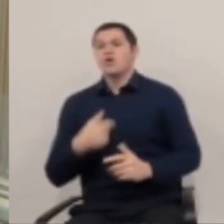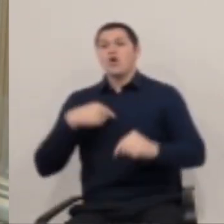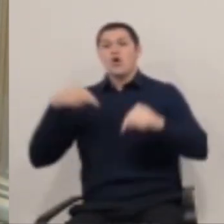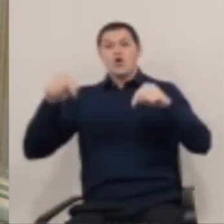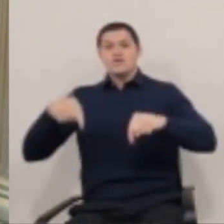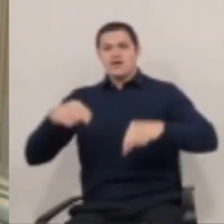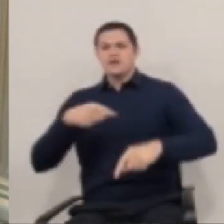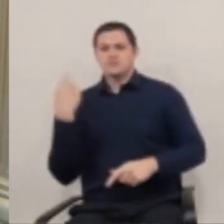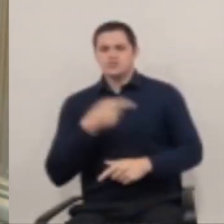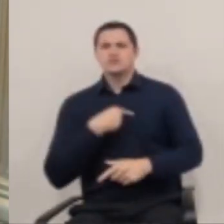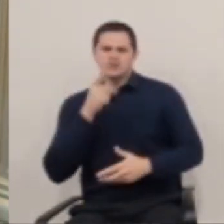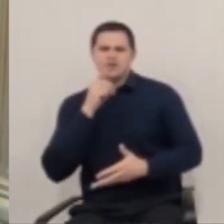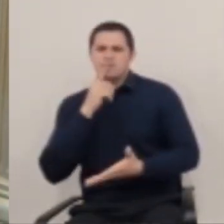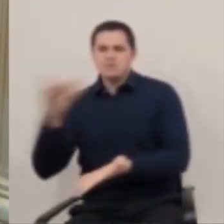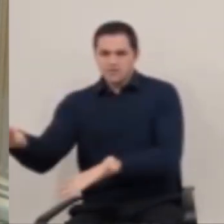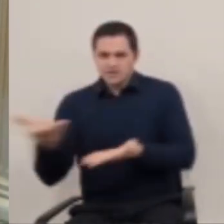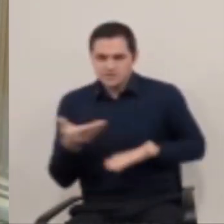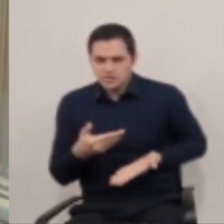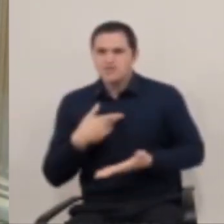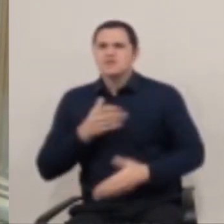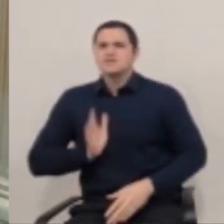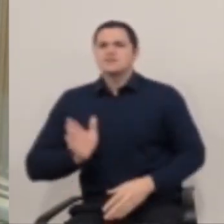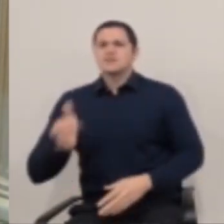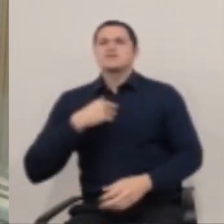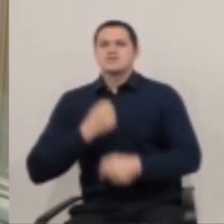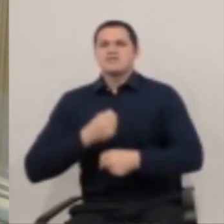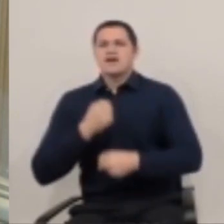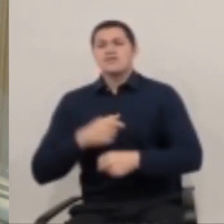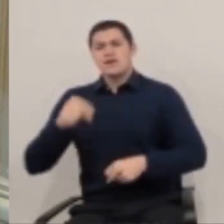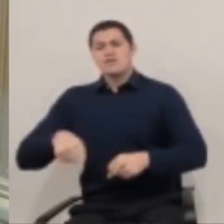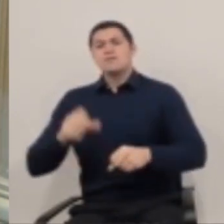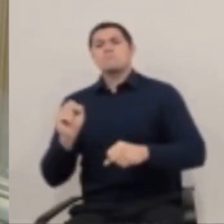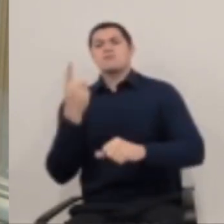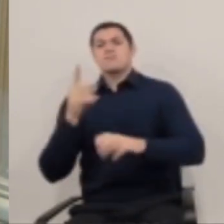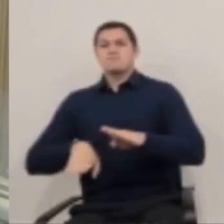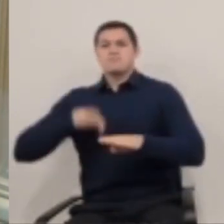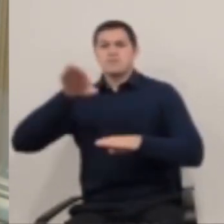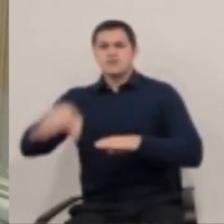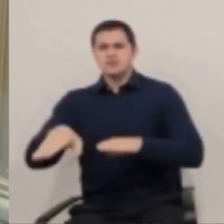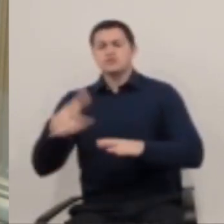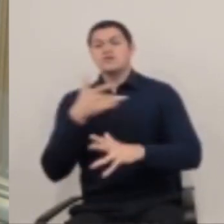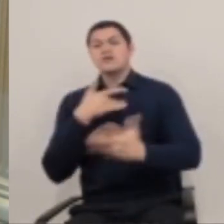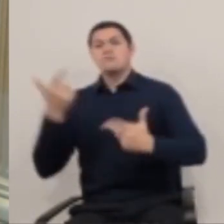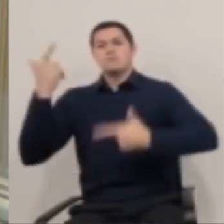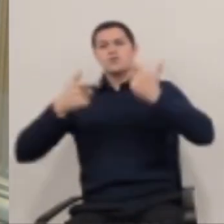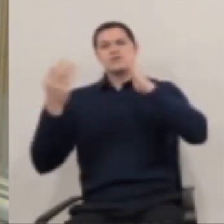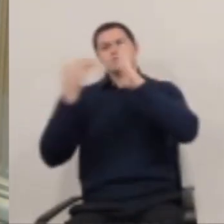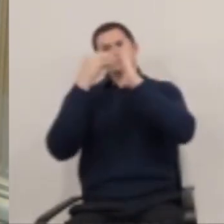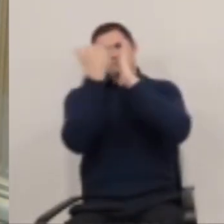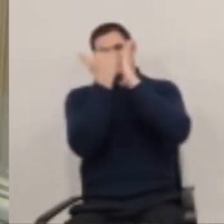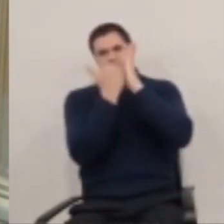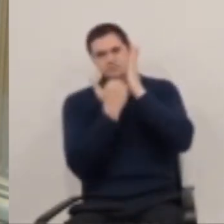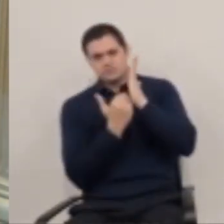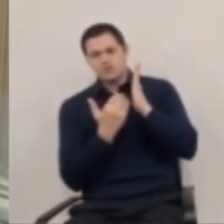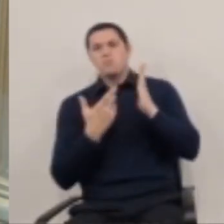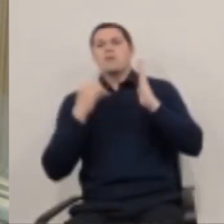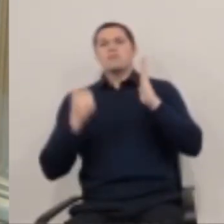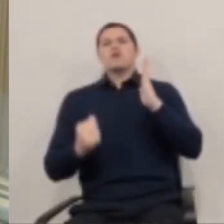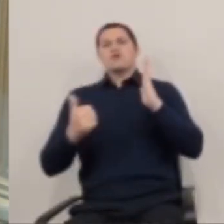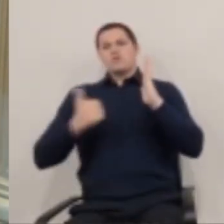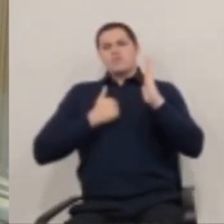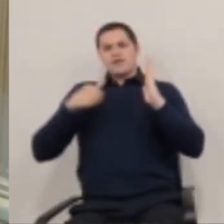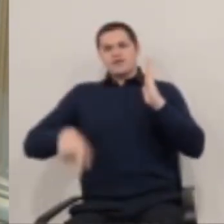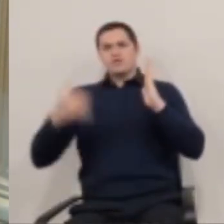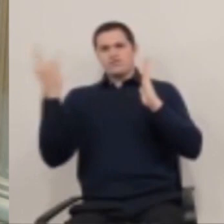la invitación a seguir trabajando, este es solo un primer paso, en la implementación de esta política y lo que va a significar. Así que la invitación es a